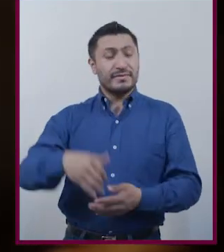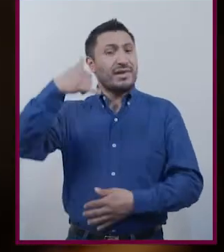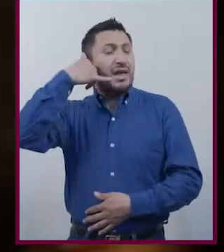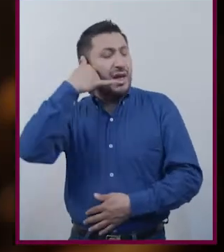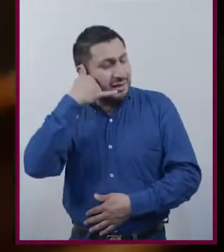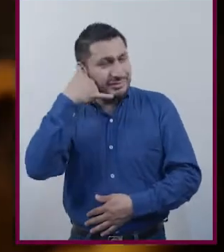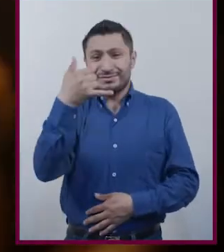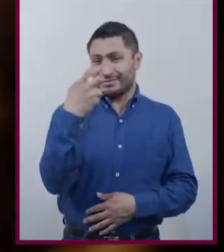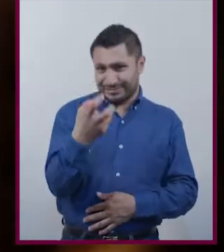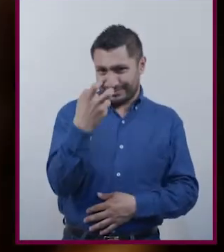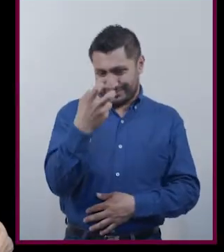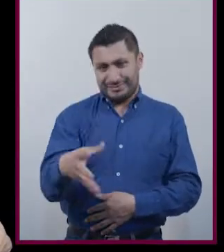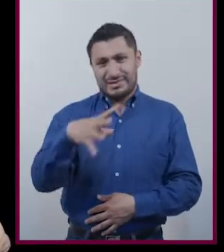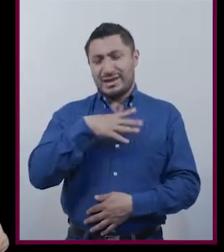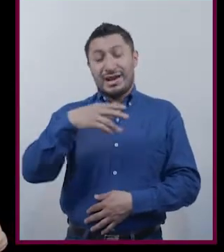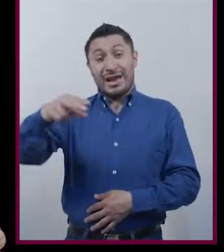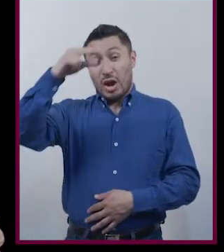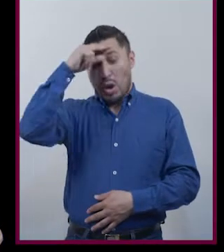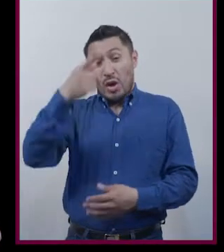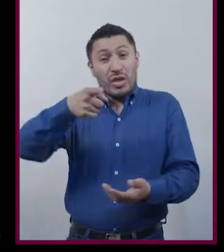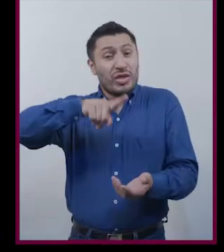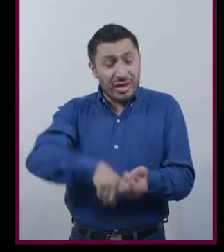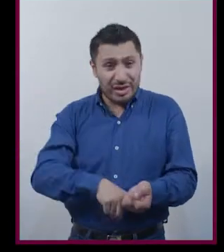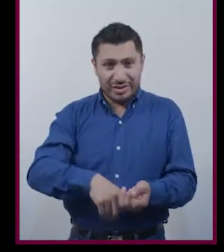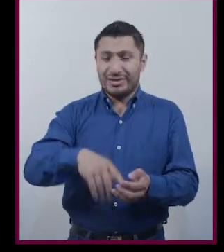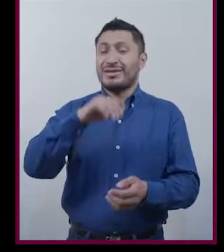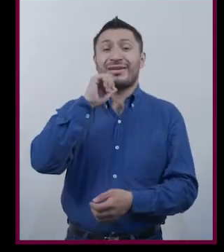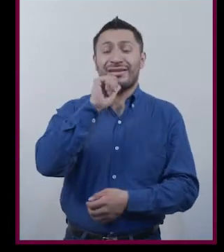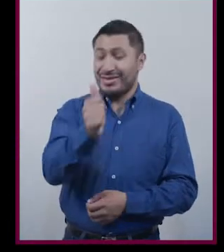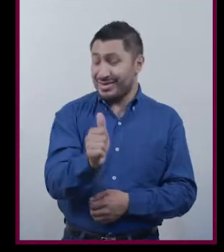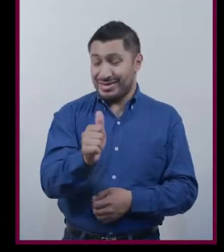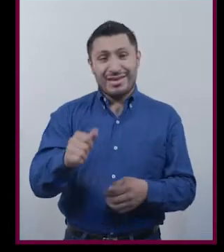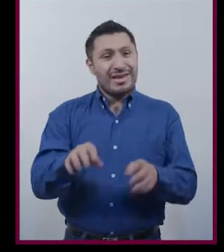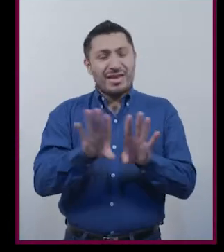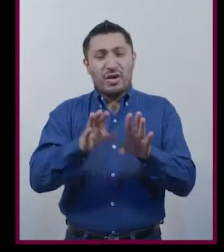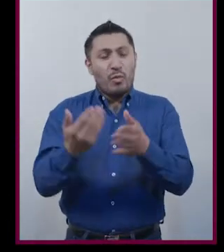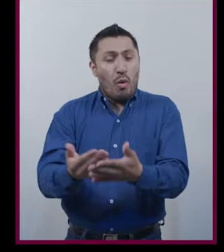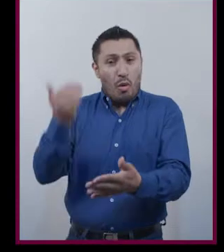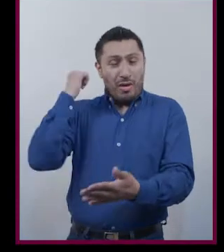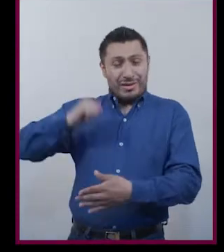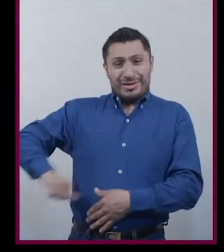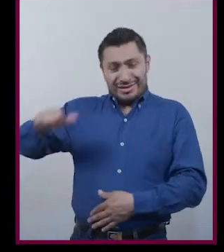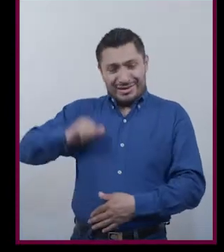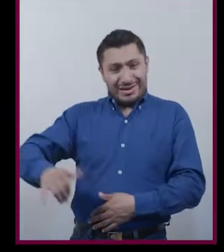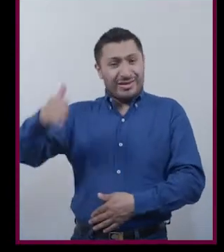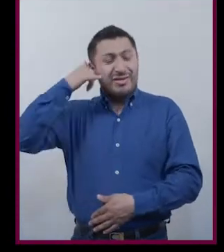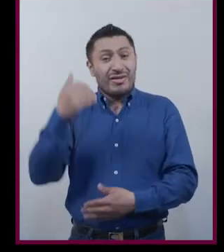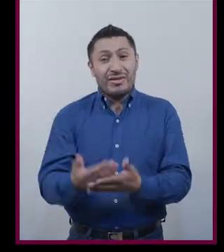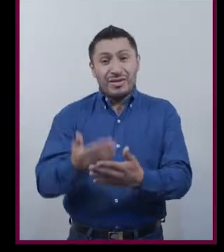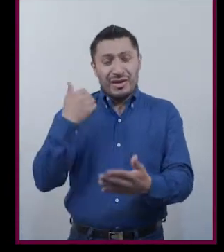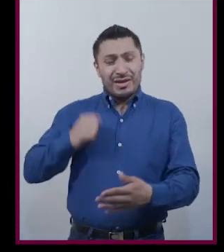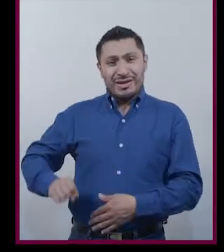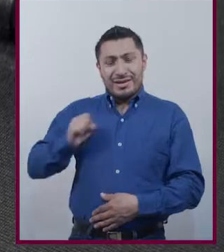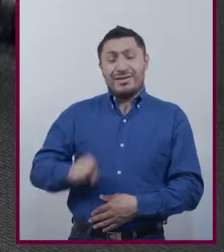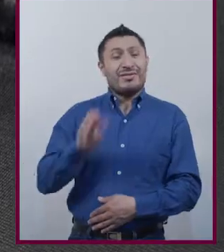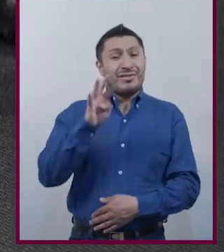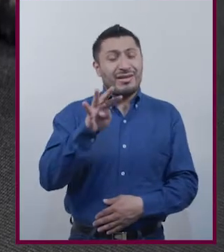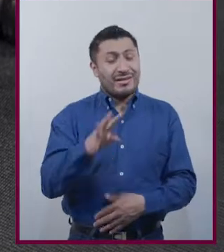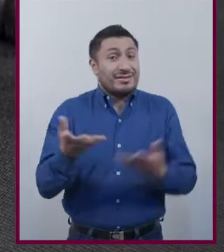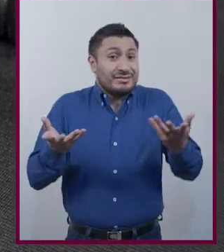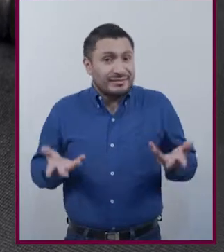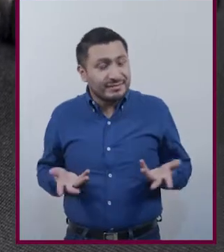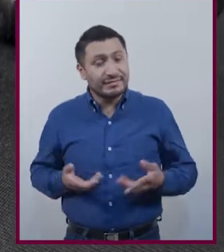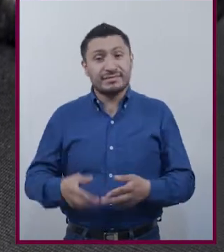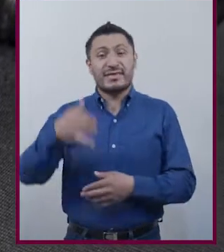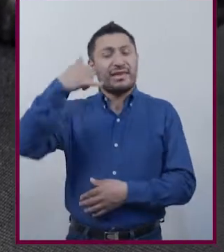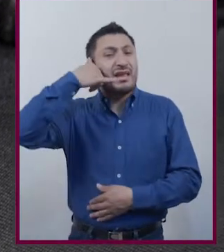son dispositivos inteligentes que ya nada tienen que ver con los primeros teléfonos que se inventaron durante la segunda mitad del siglo XIX. El